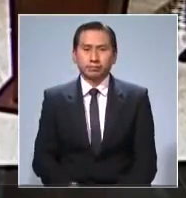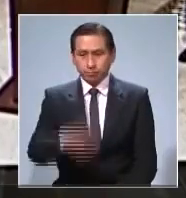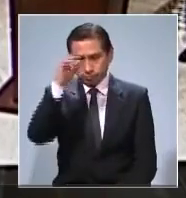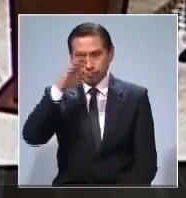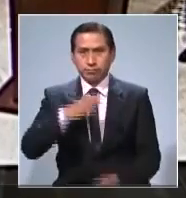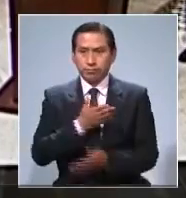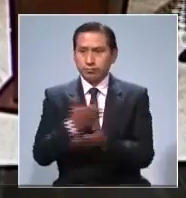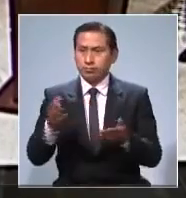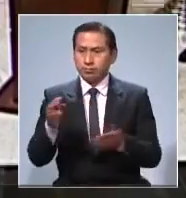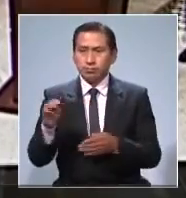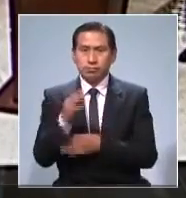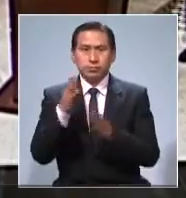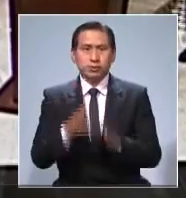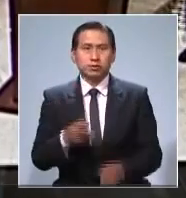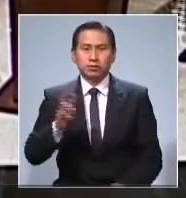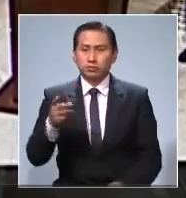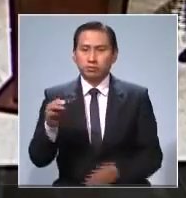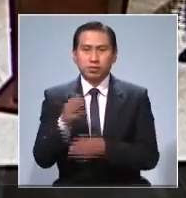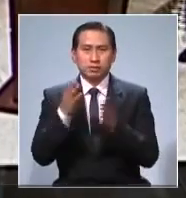ministros, viceministros,